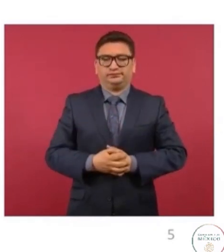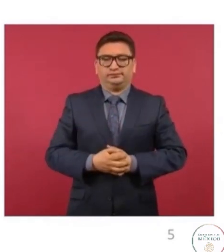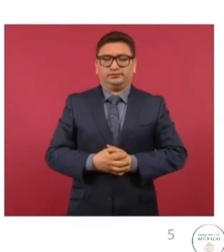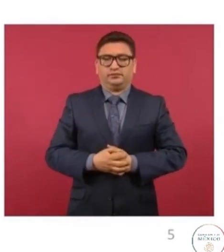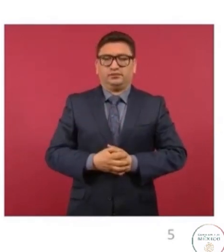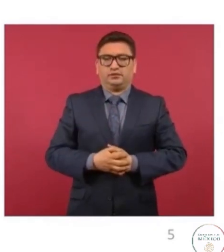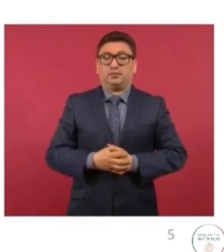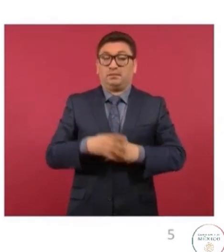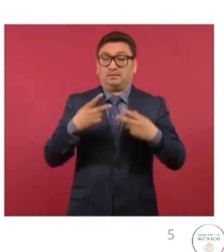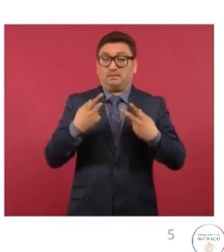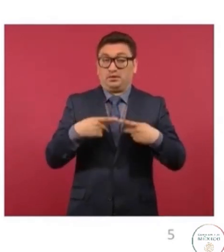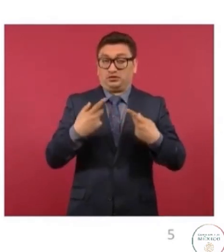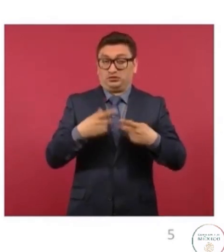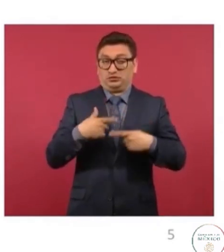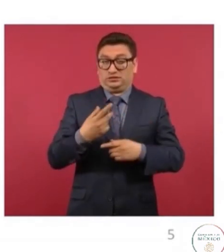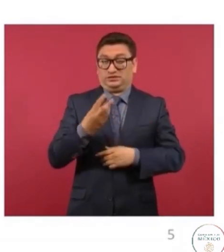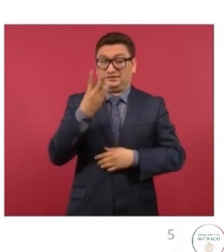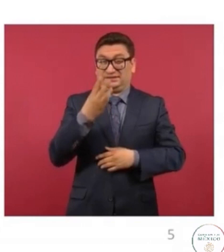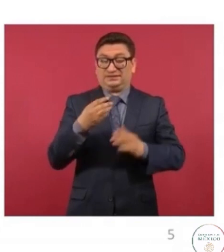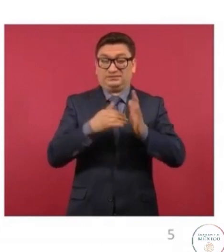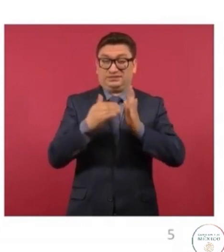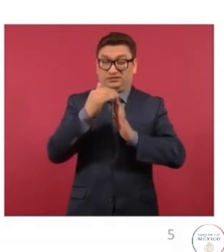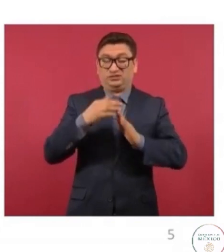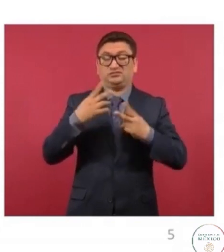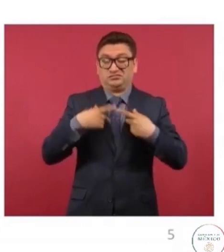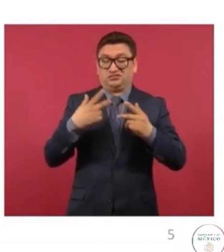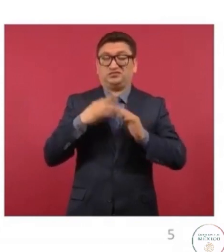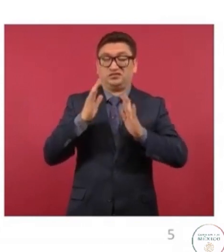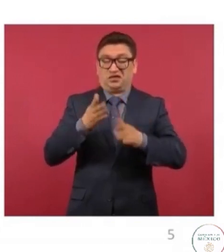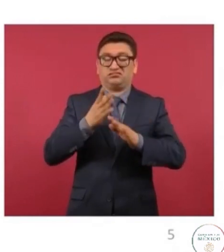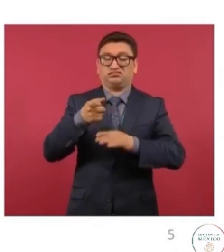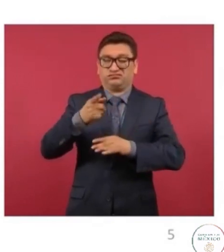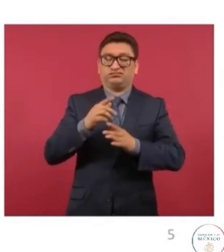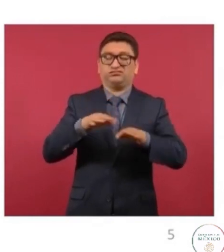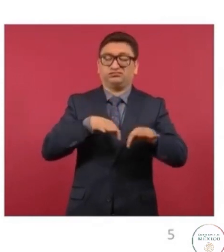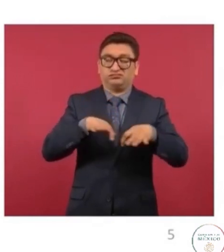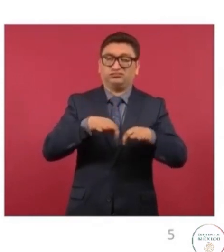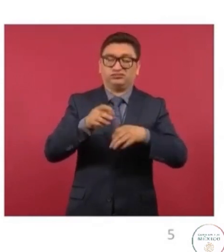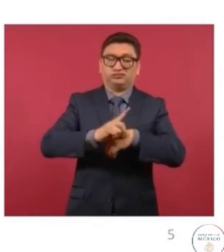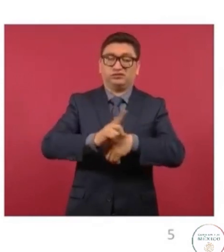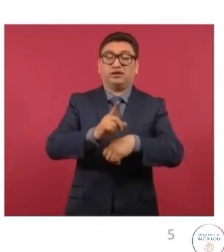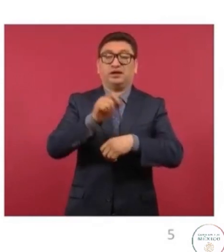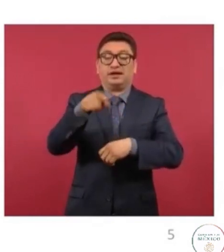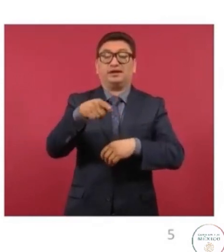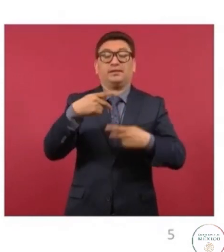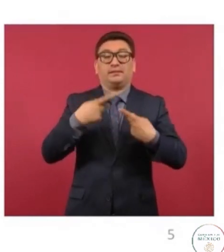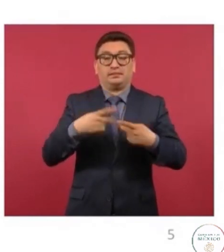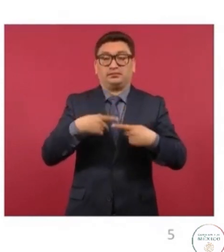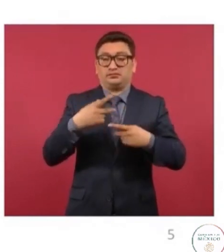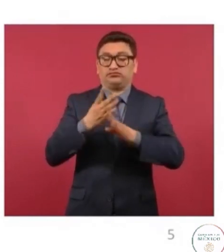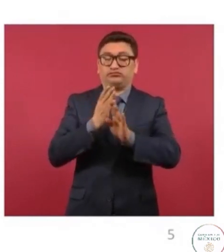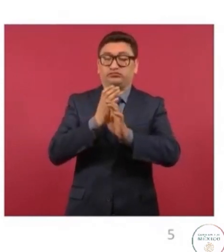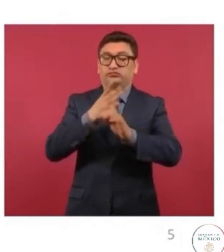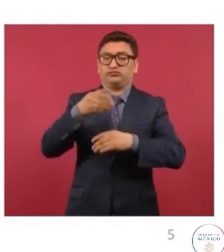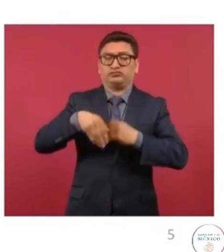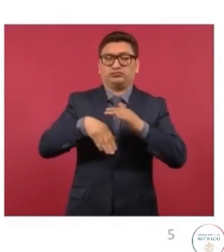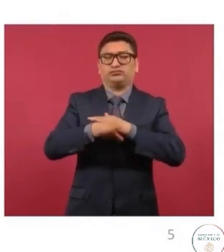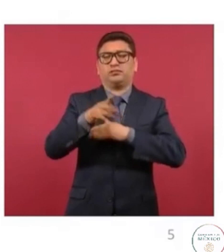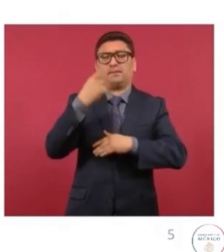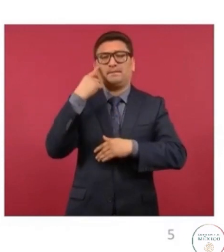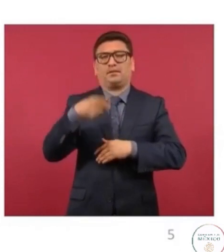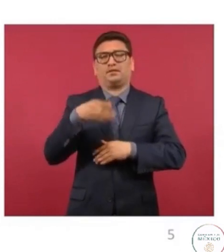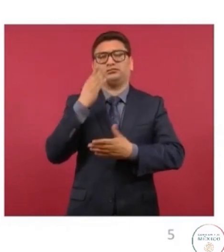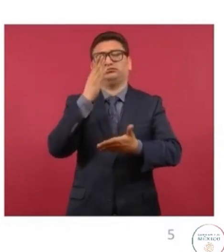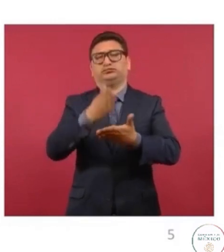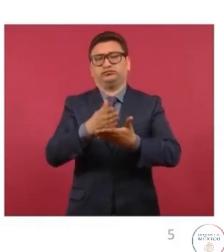ha transportado a 3 millones de usuarios, convirtiéndose pues en una de las principales formas de acceso